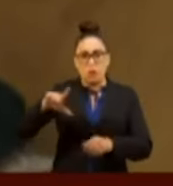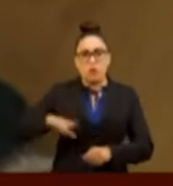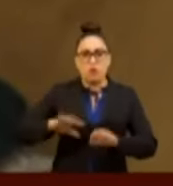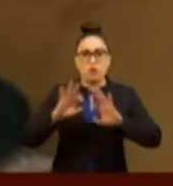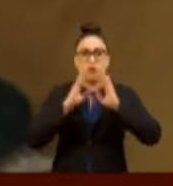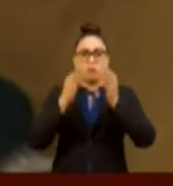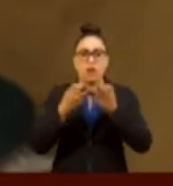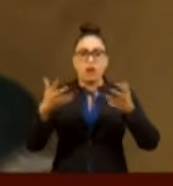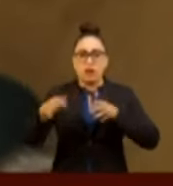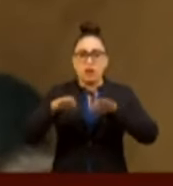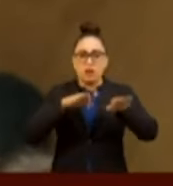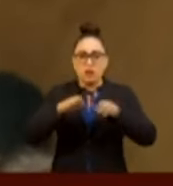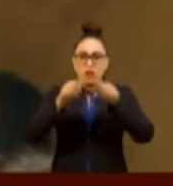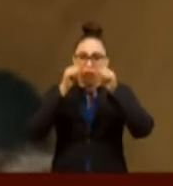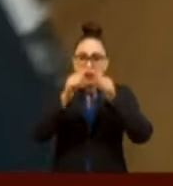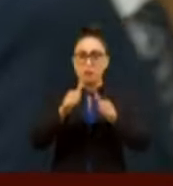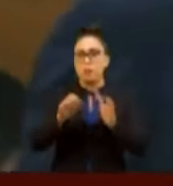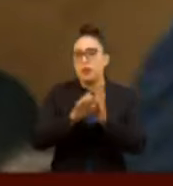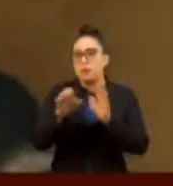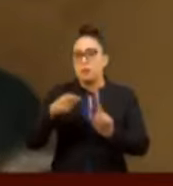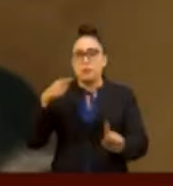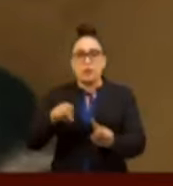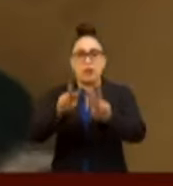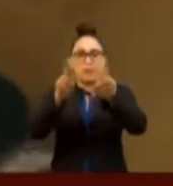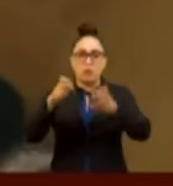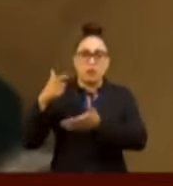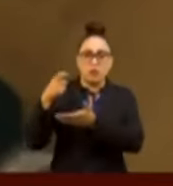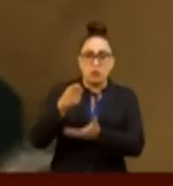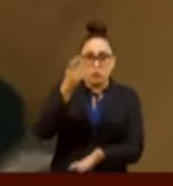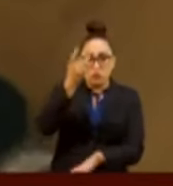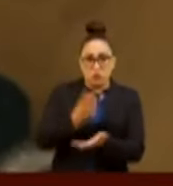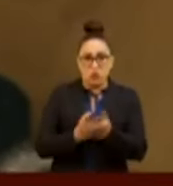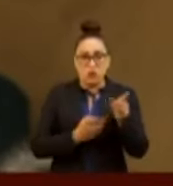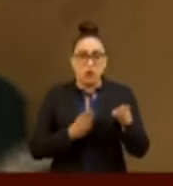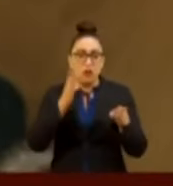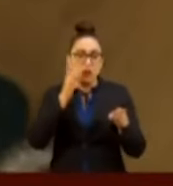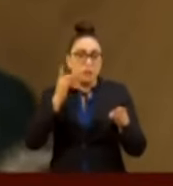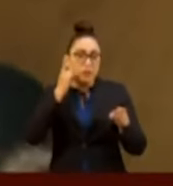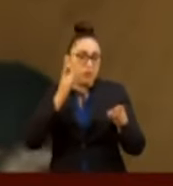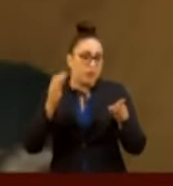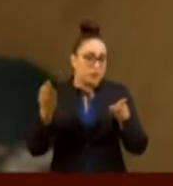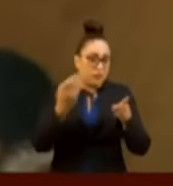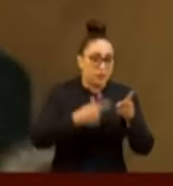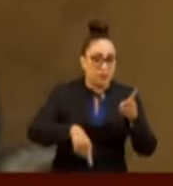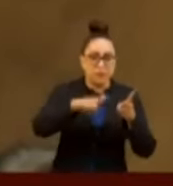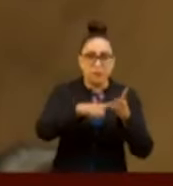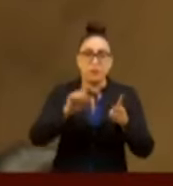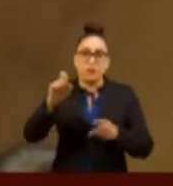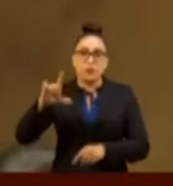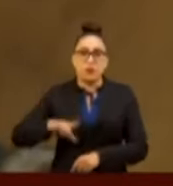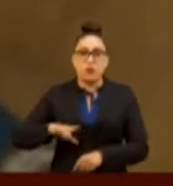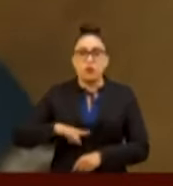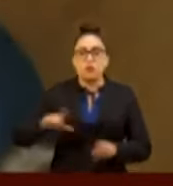nada más en el tema de presupuestos, solo el Poder Legislativo y el Ejecutivo entramos en el tema de austeridad.